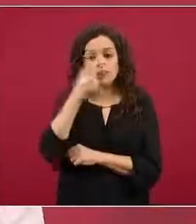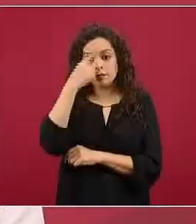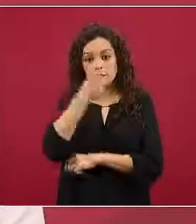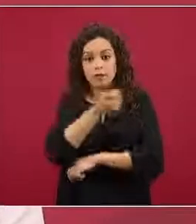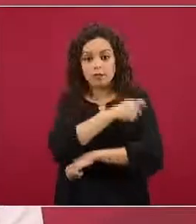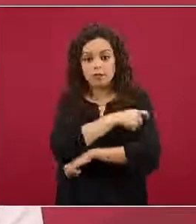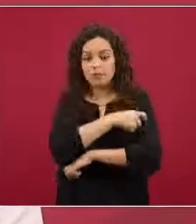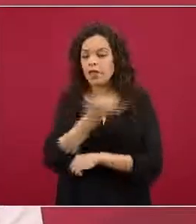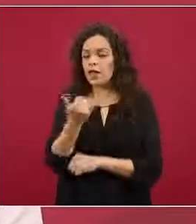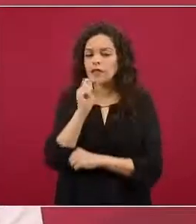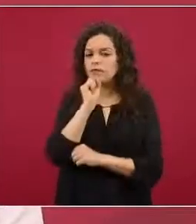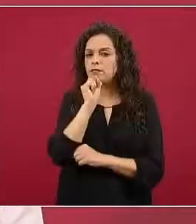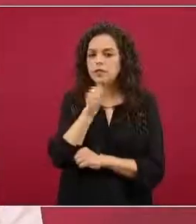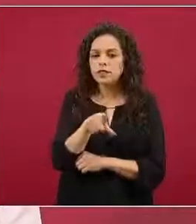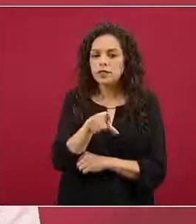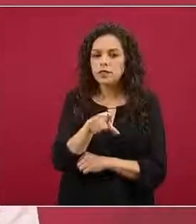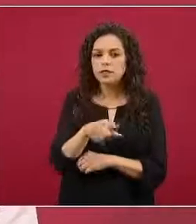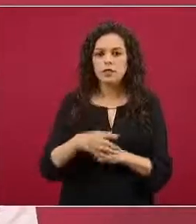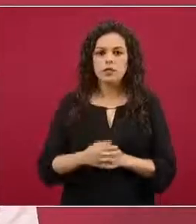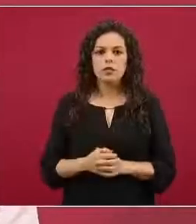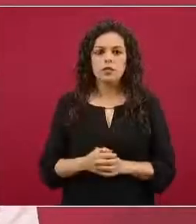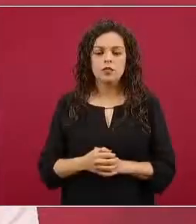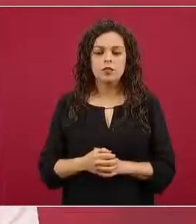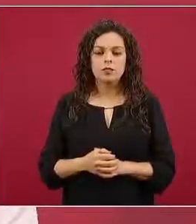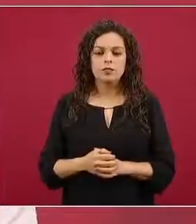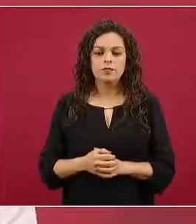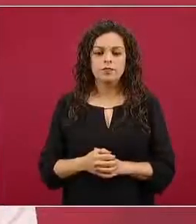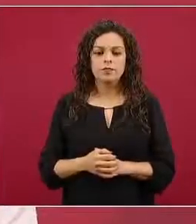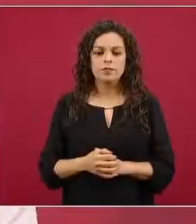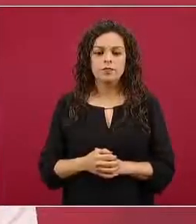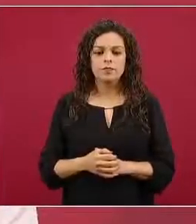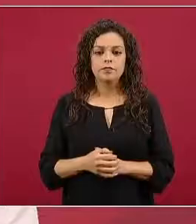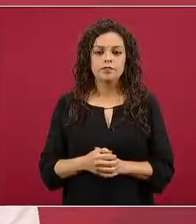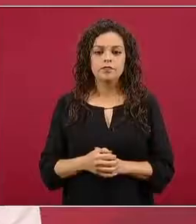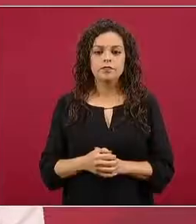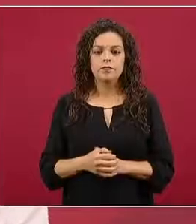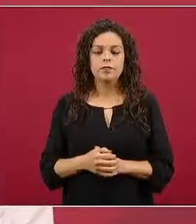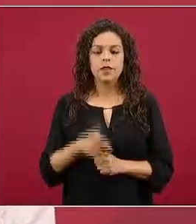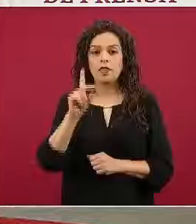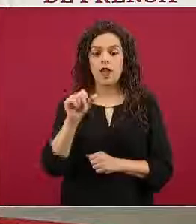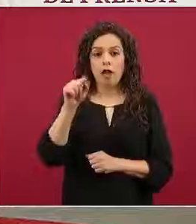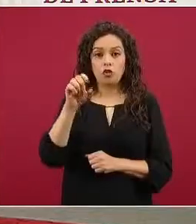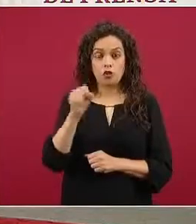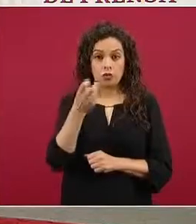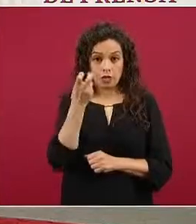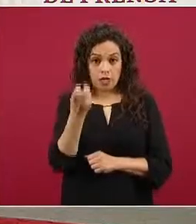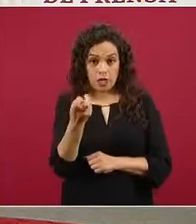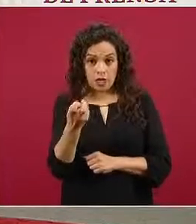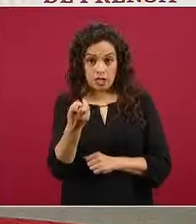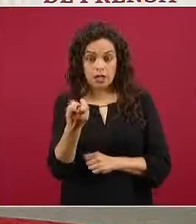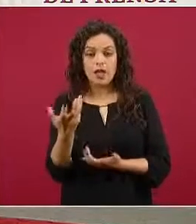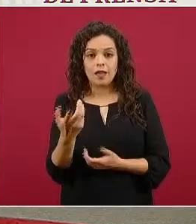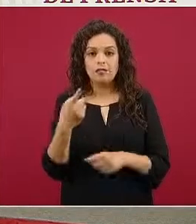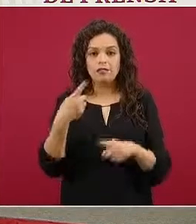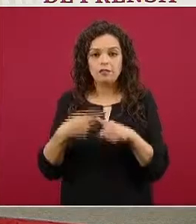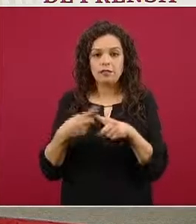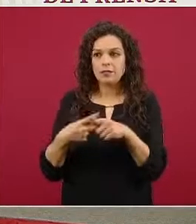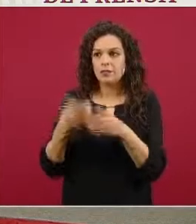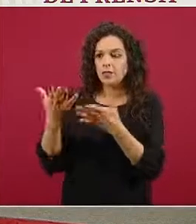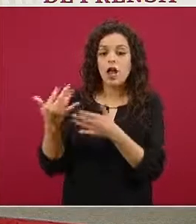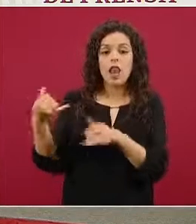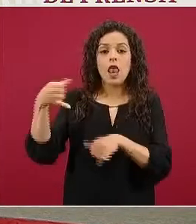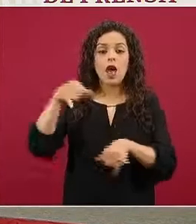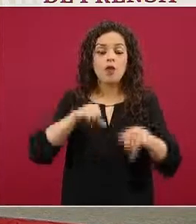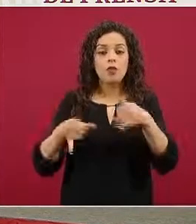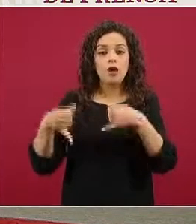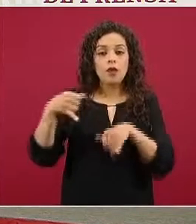lo mismo. En realidad, los datos de los ensayos clínicos son del laboratorio que